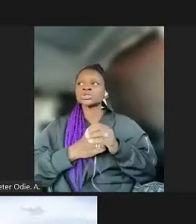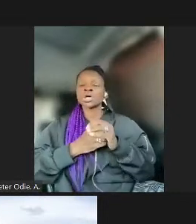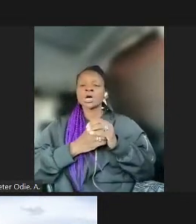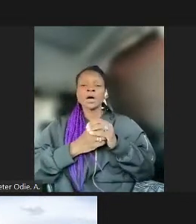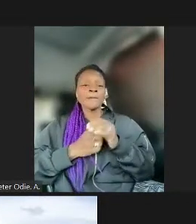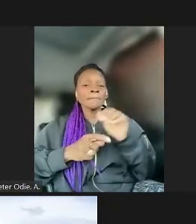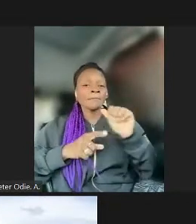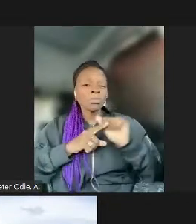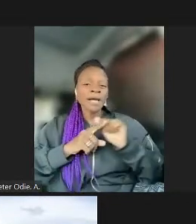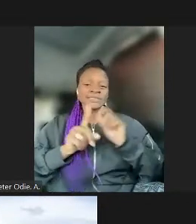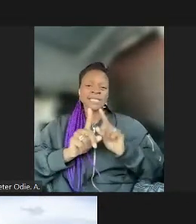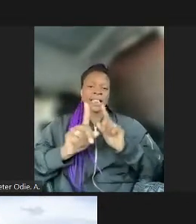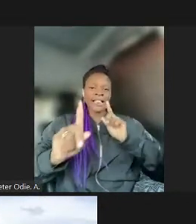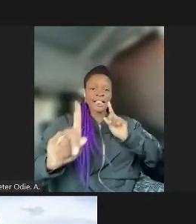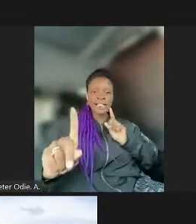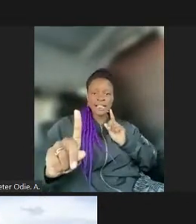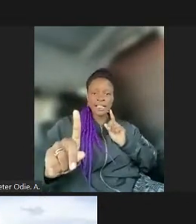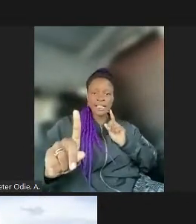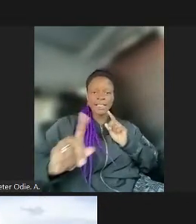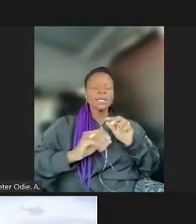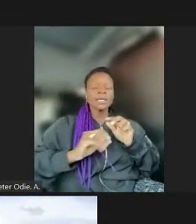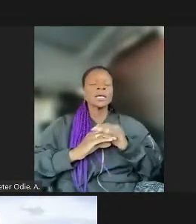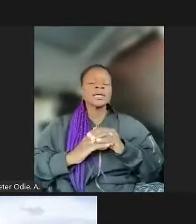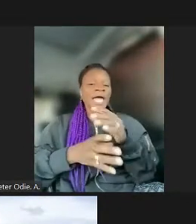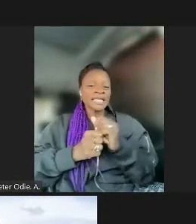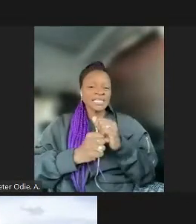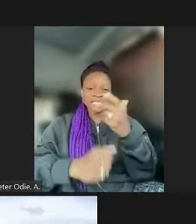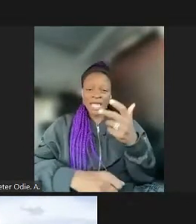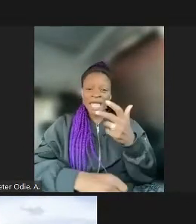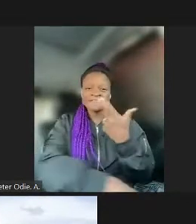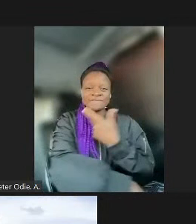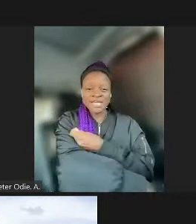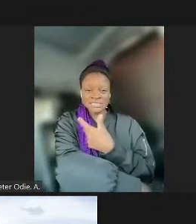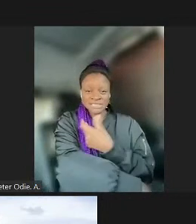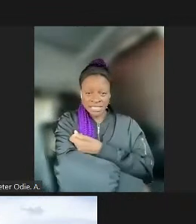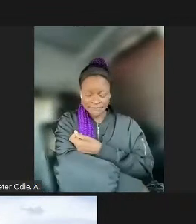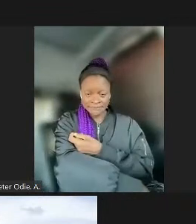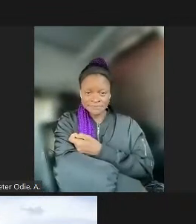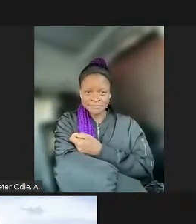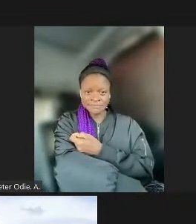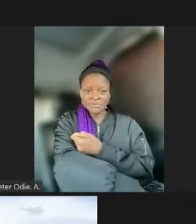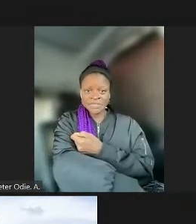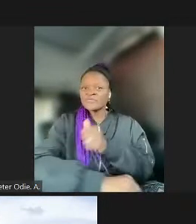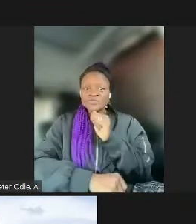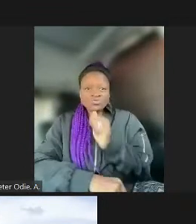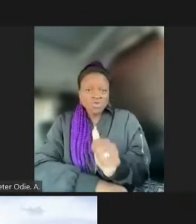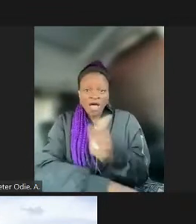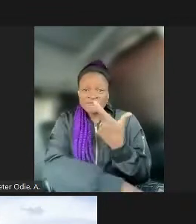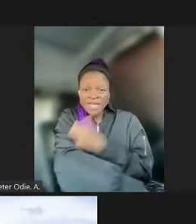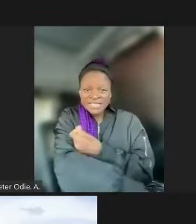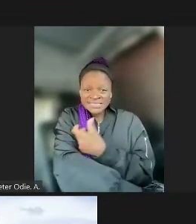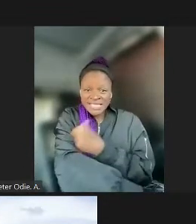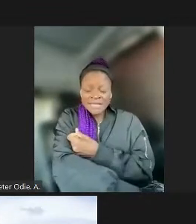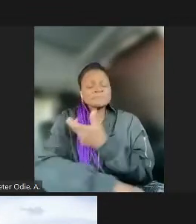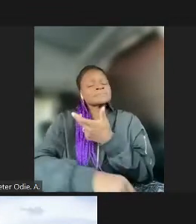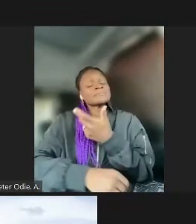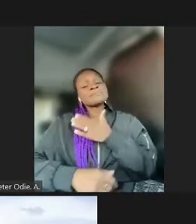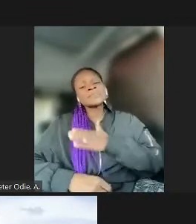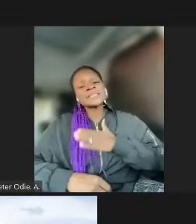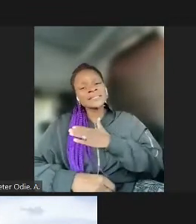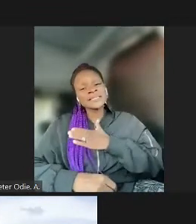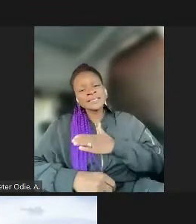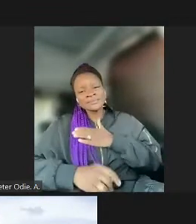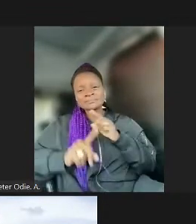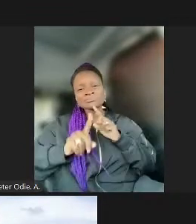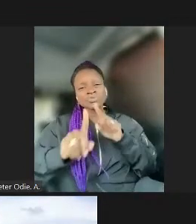distancia, de practicar y más que todo que se vacune. Si está vacunado, si se quiere tomar pruebas, seguro